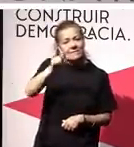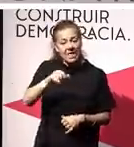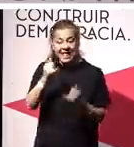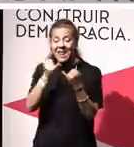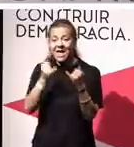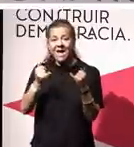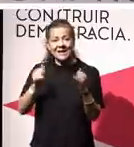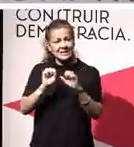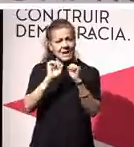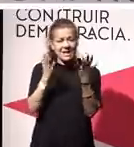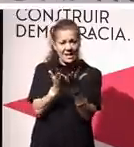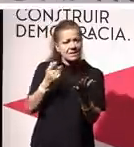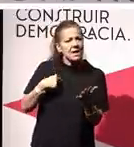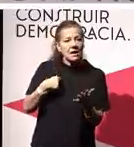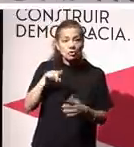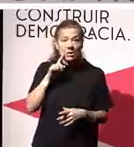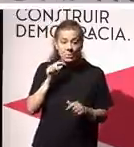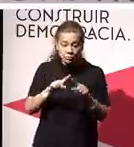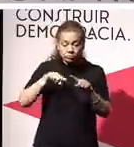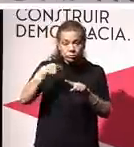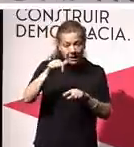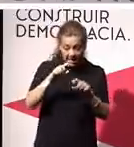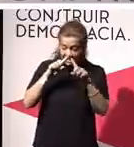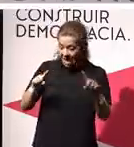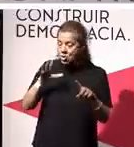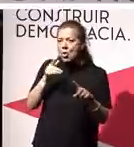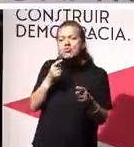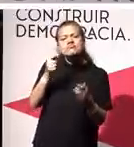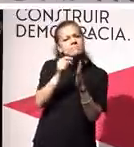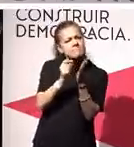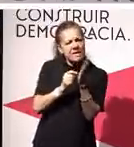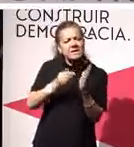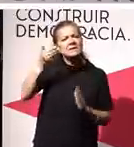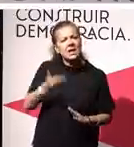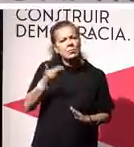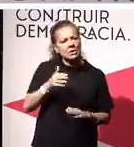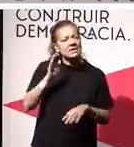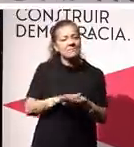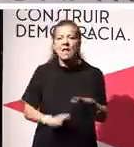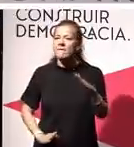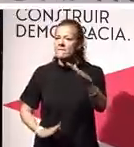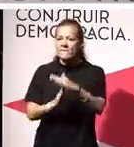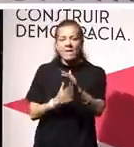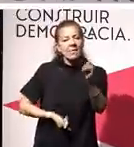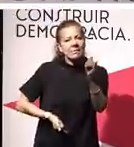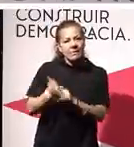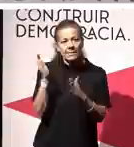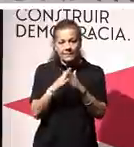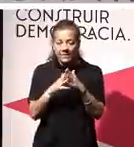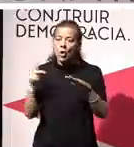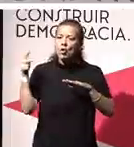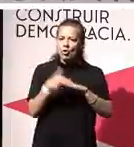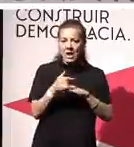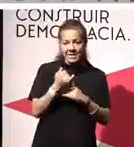crisis planetaria de dimensiones desconocidas que hemos vivido en este año, con medidas valientes para frenar los desahucios y para prohibir los cortes de